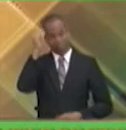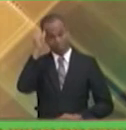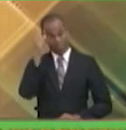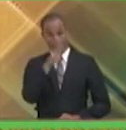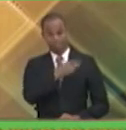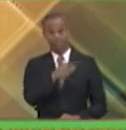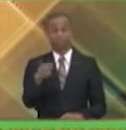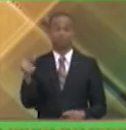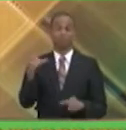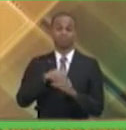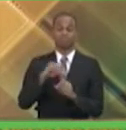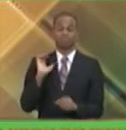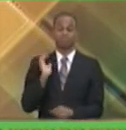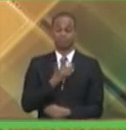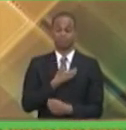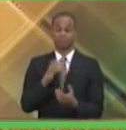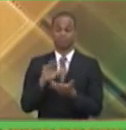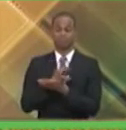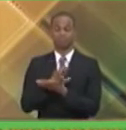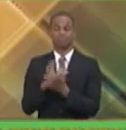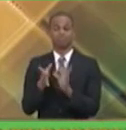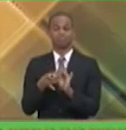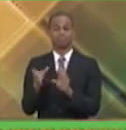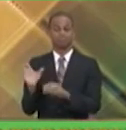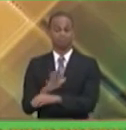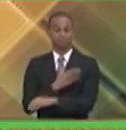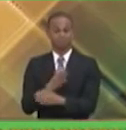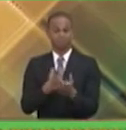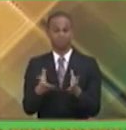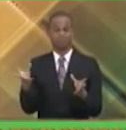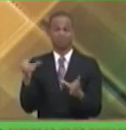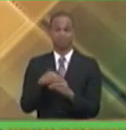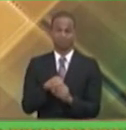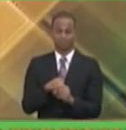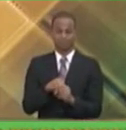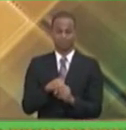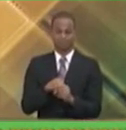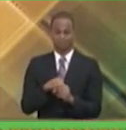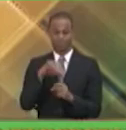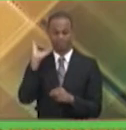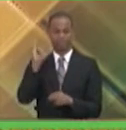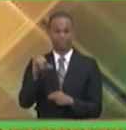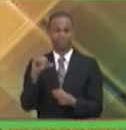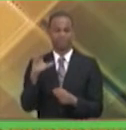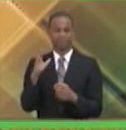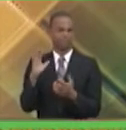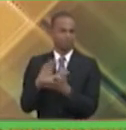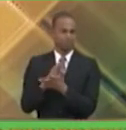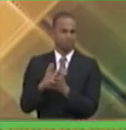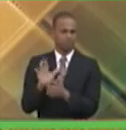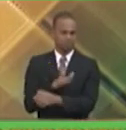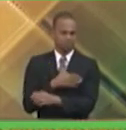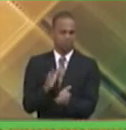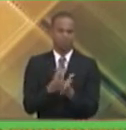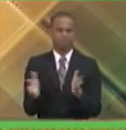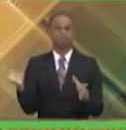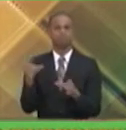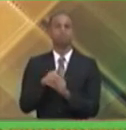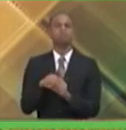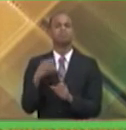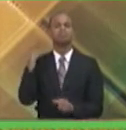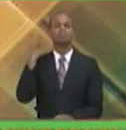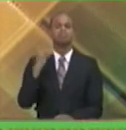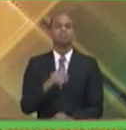que estuvieron en nuestra Escuela de Música Inclusiva. Le pusimos como nombre Escuela de Música Inclusiva